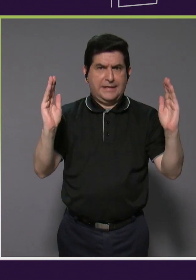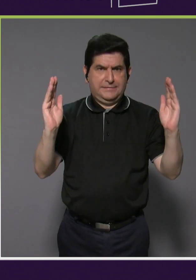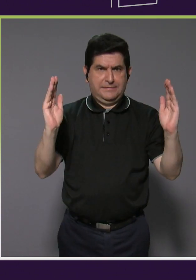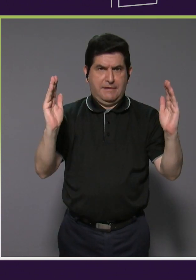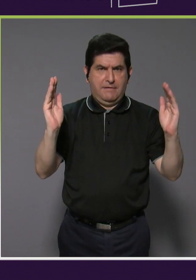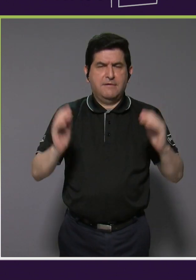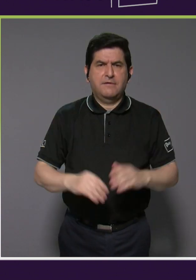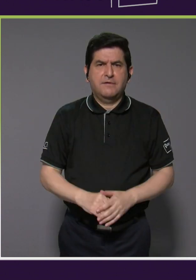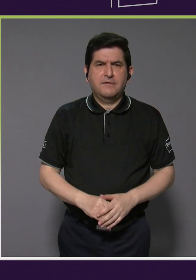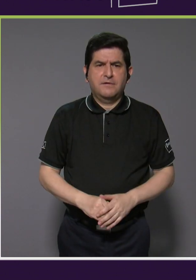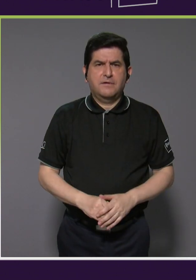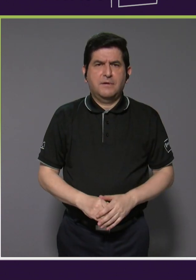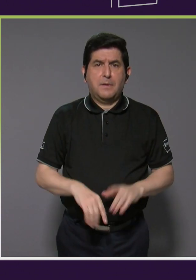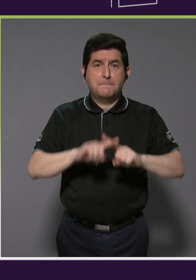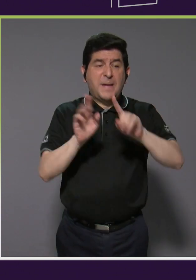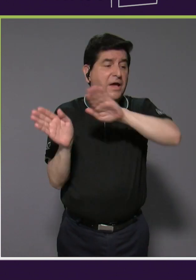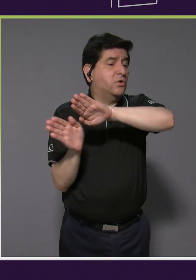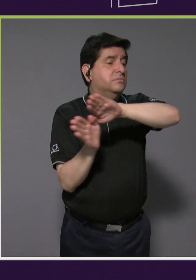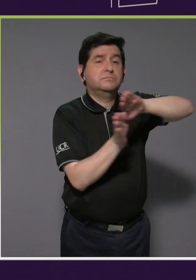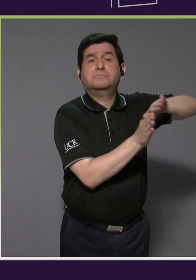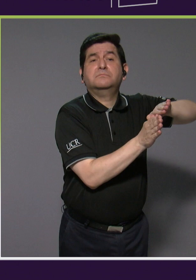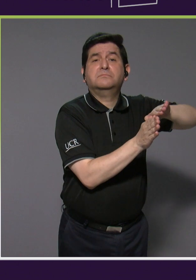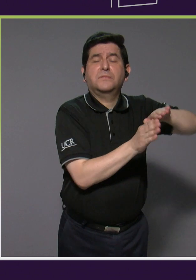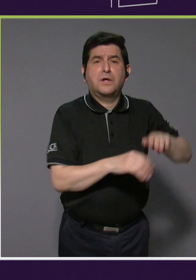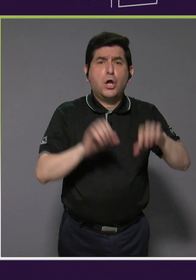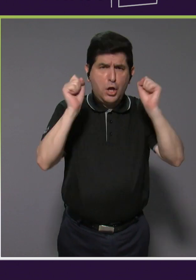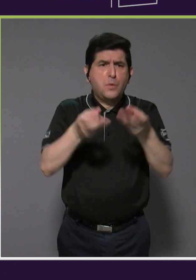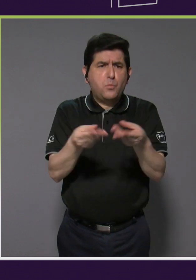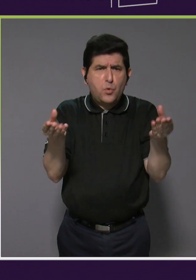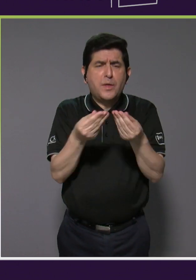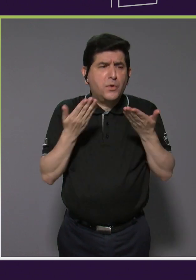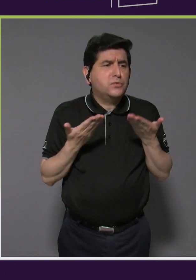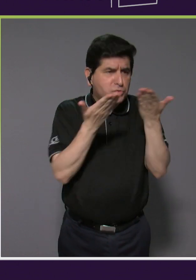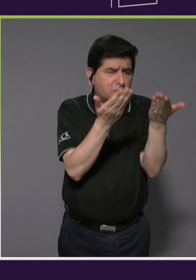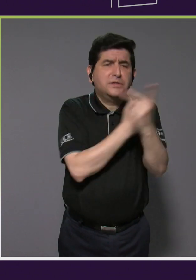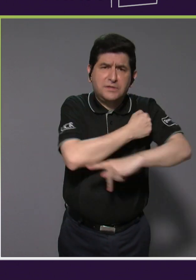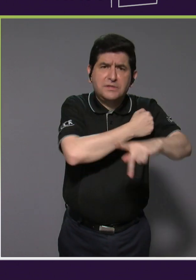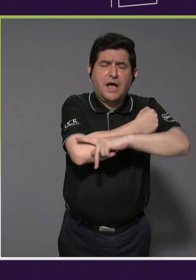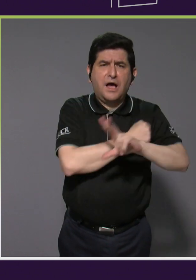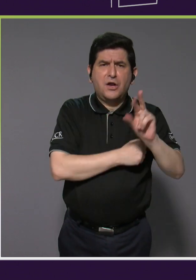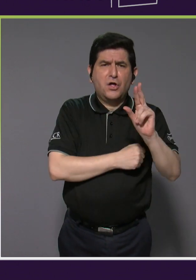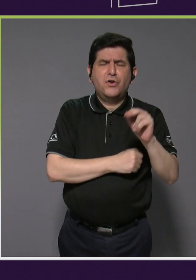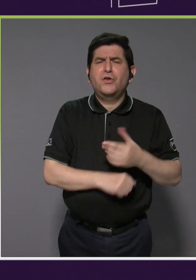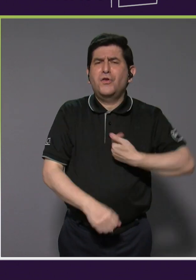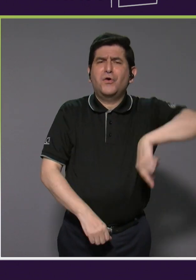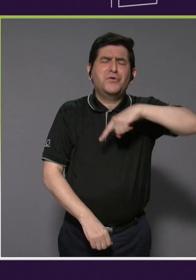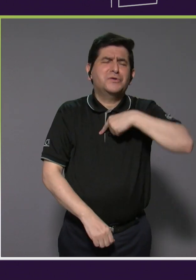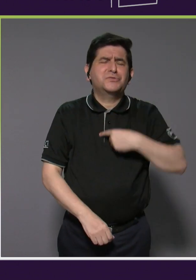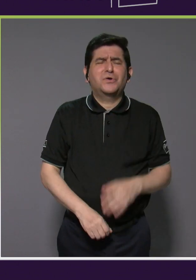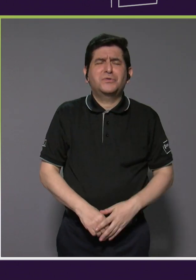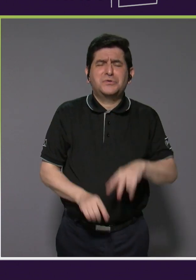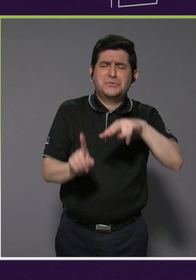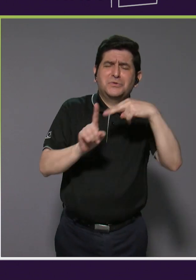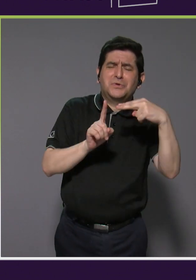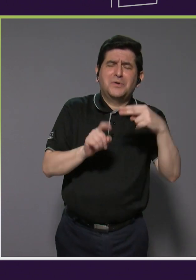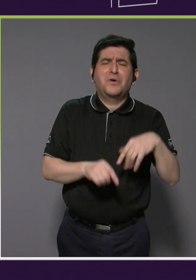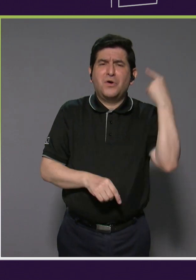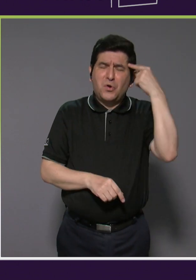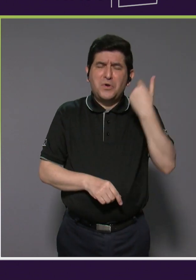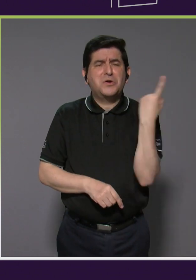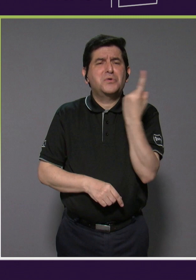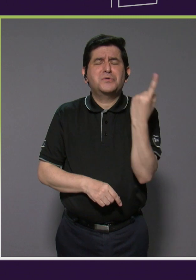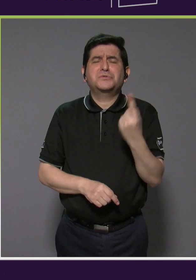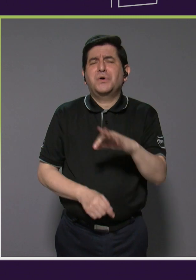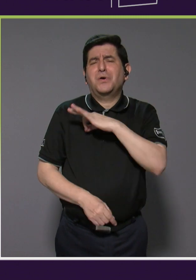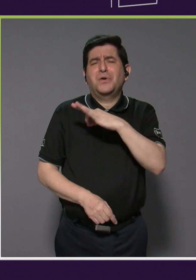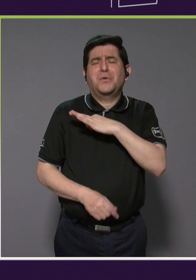está dejándose de lado y pudiera producir, pudiera dar mucho al país. No somos ese que nos quiere ver el gobierno como receptores